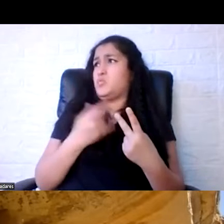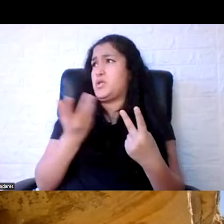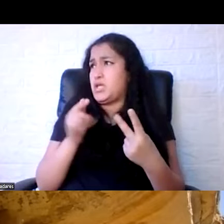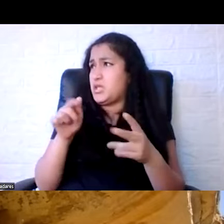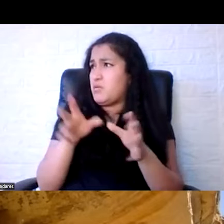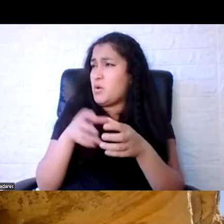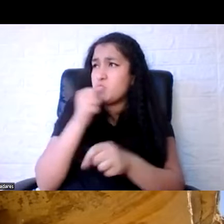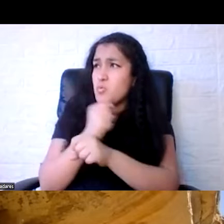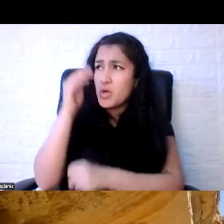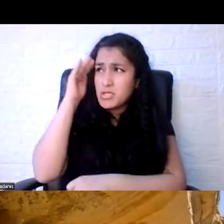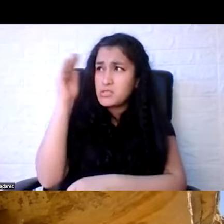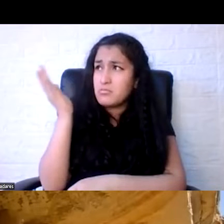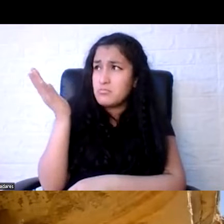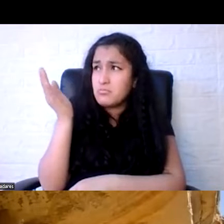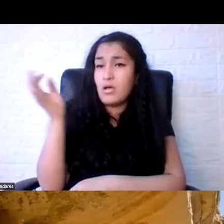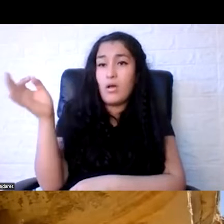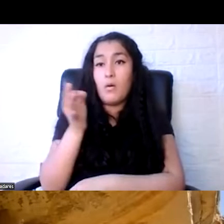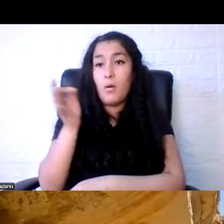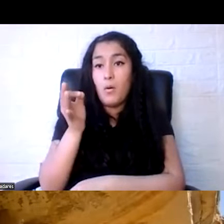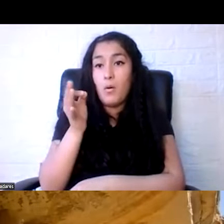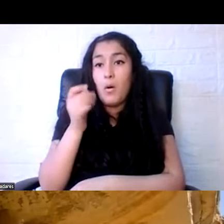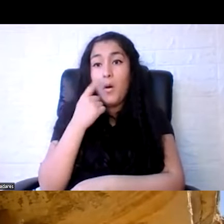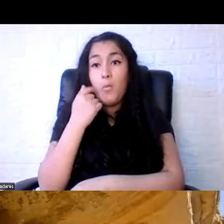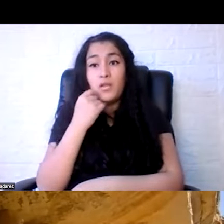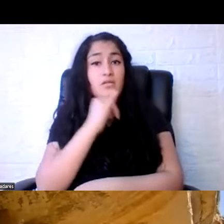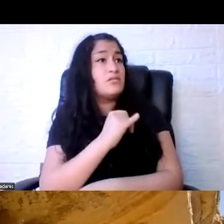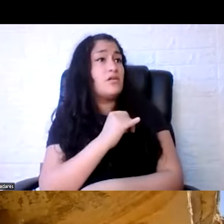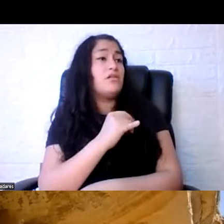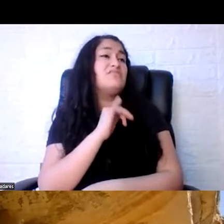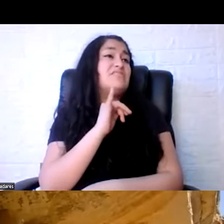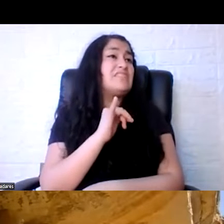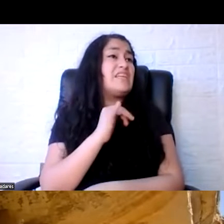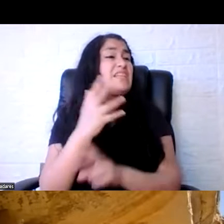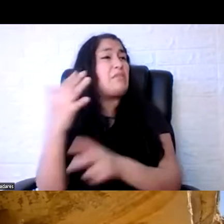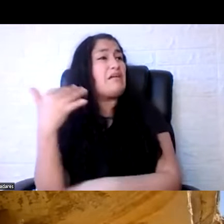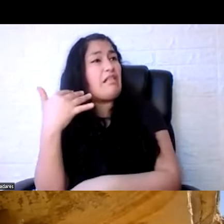policial. Y los hombres no aludían a acoso sexual, sí a cuestiones de acoso laboral,